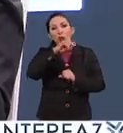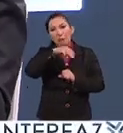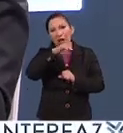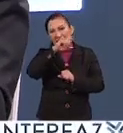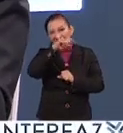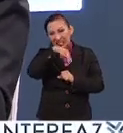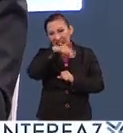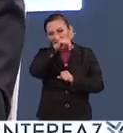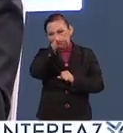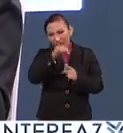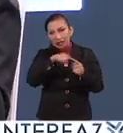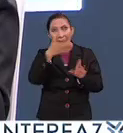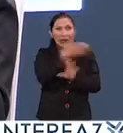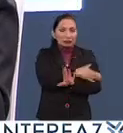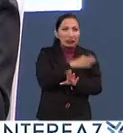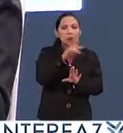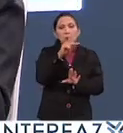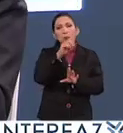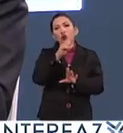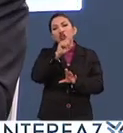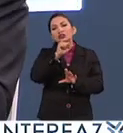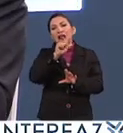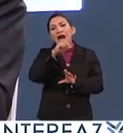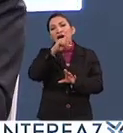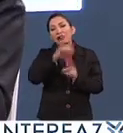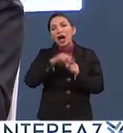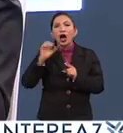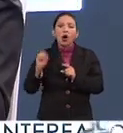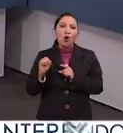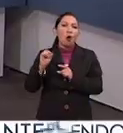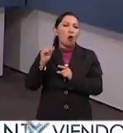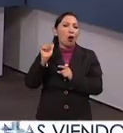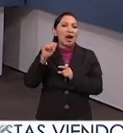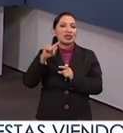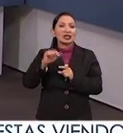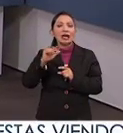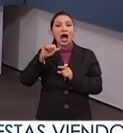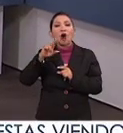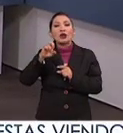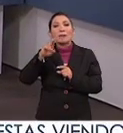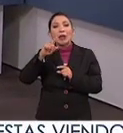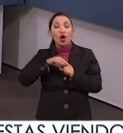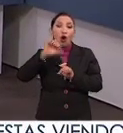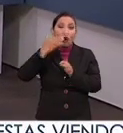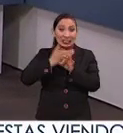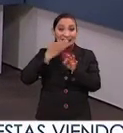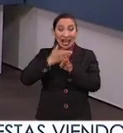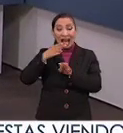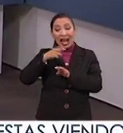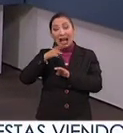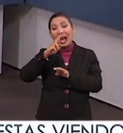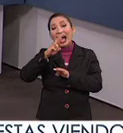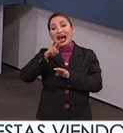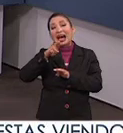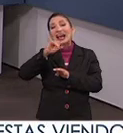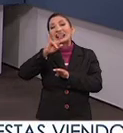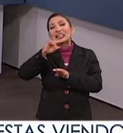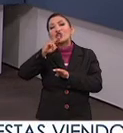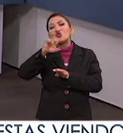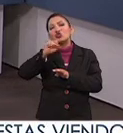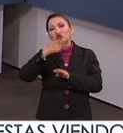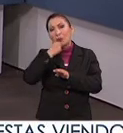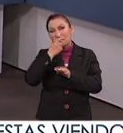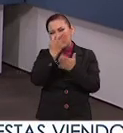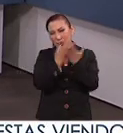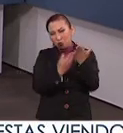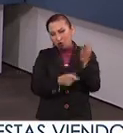Anteriormente habíamos tenido una dedicada a Posada o a Andrés Audifrede, etcétera. Ahora tenemos una a Rius y en algunos otros casos a distintas